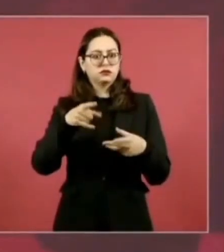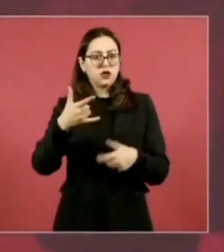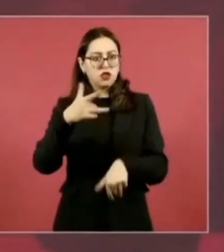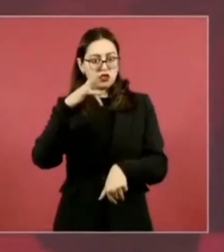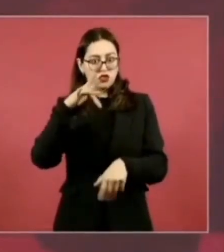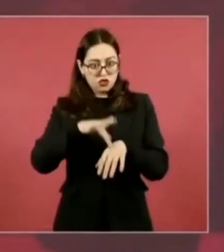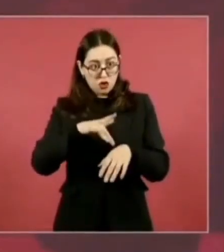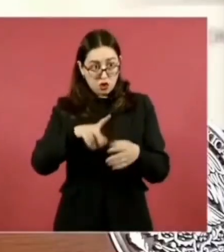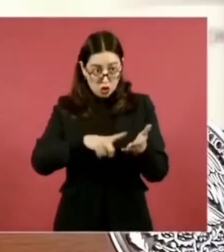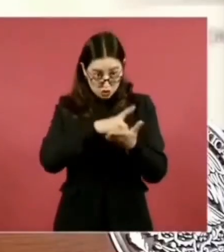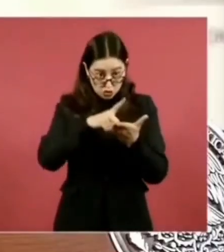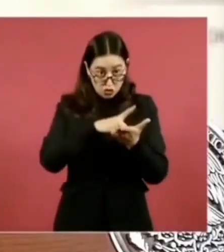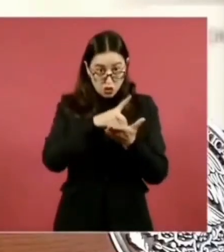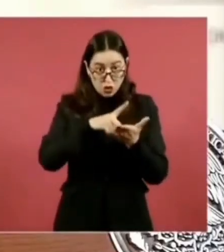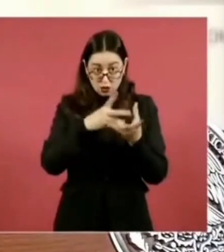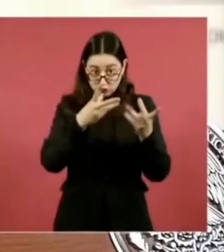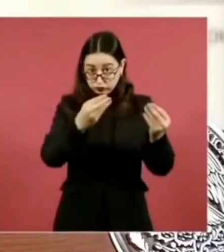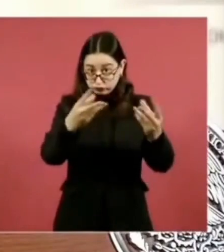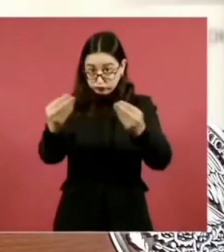no está así